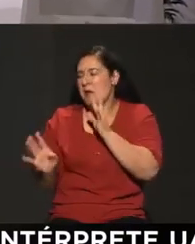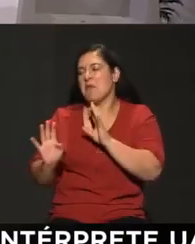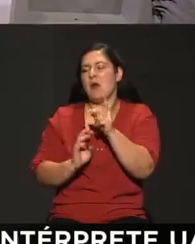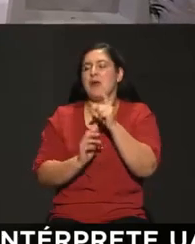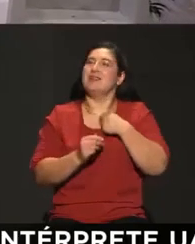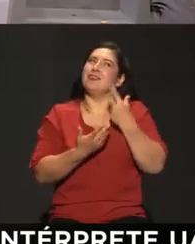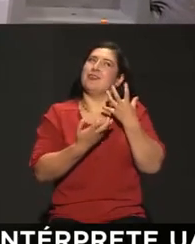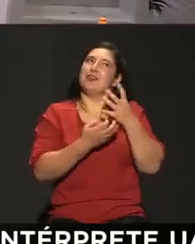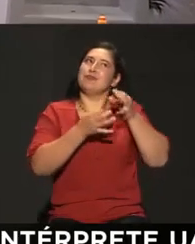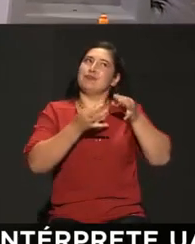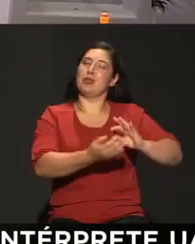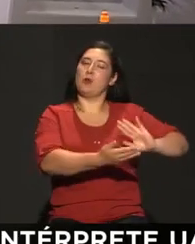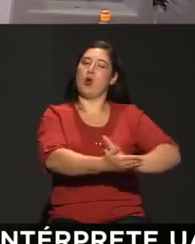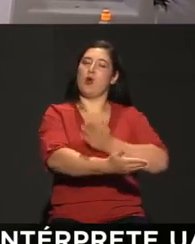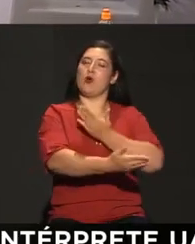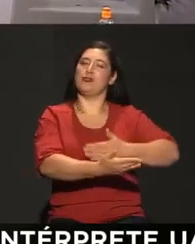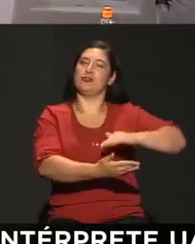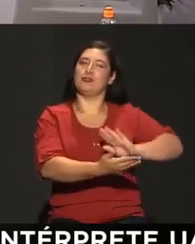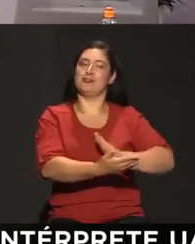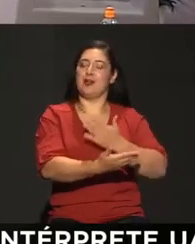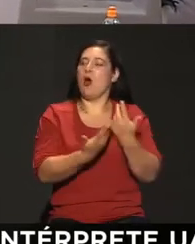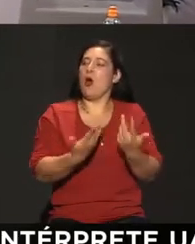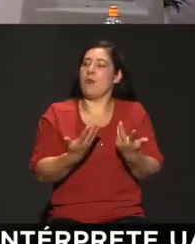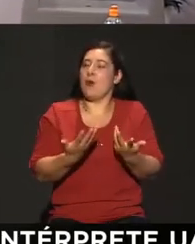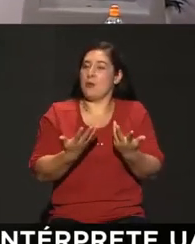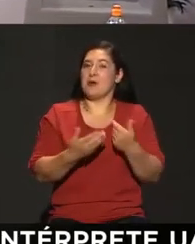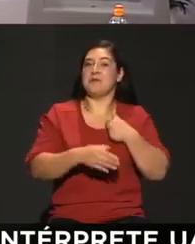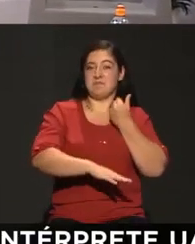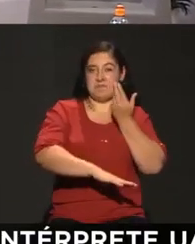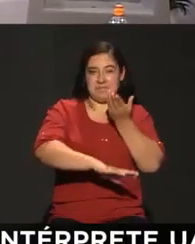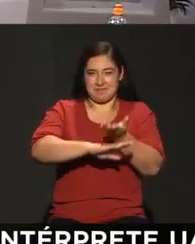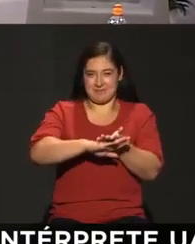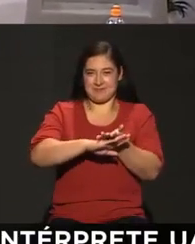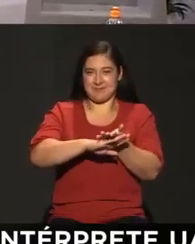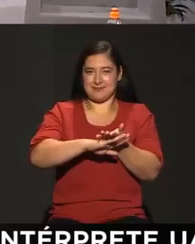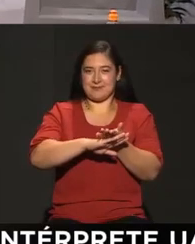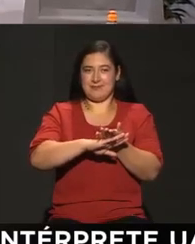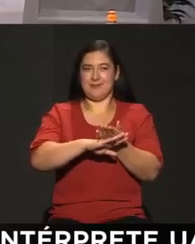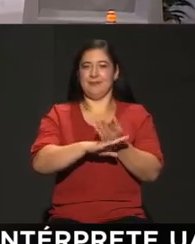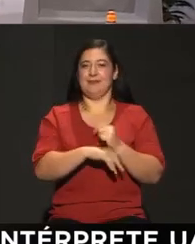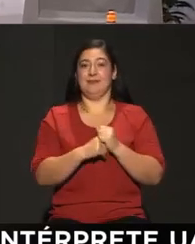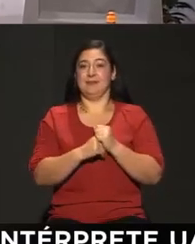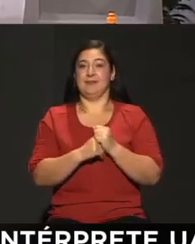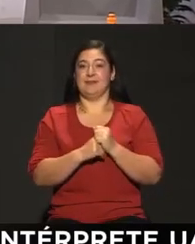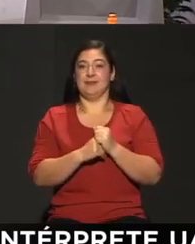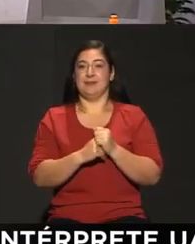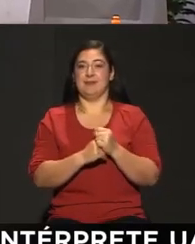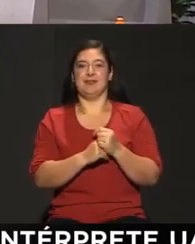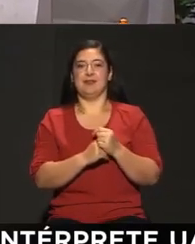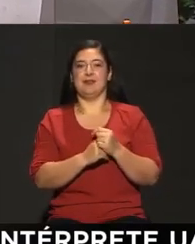quiero crear notas musicales. Entonces, la propuesta es que nosotros